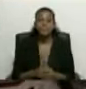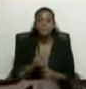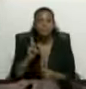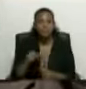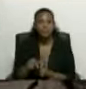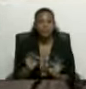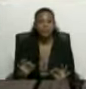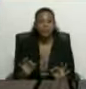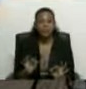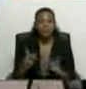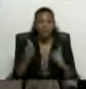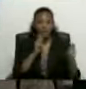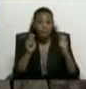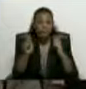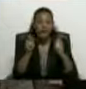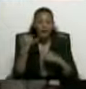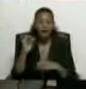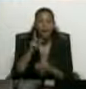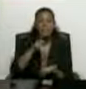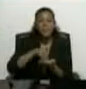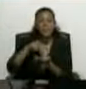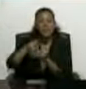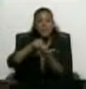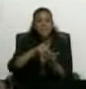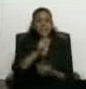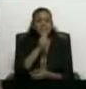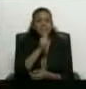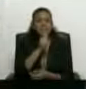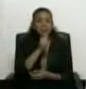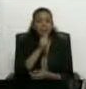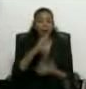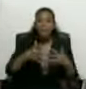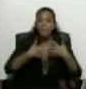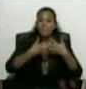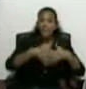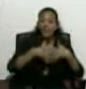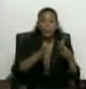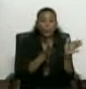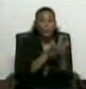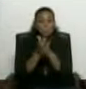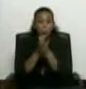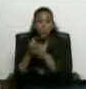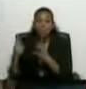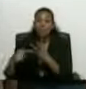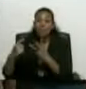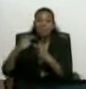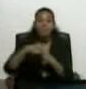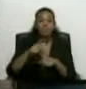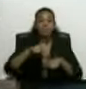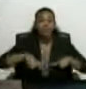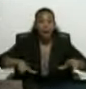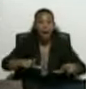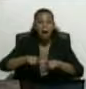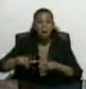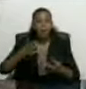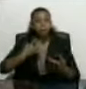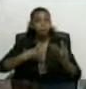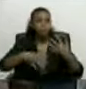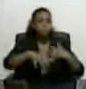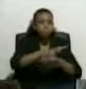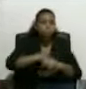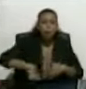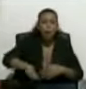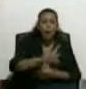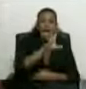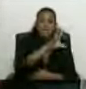Asimismo, esta feria contó con la participación de emprendedores de diversas áreas distribuidos en